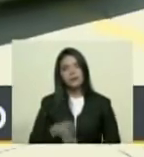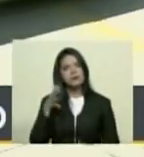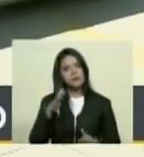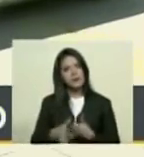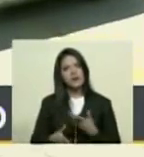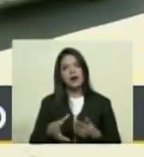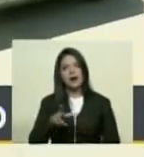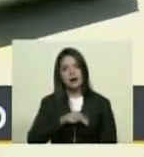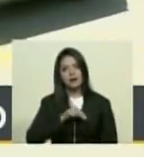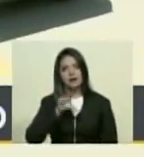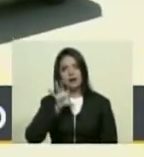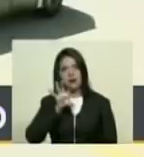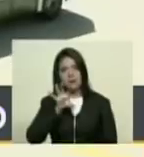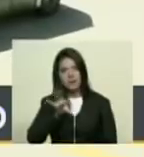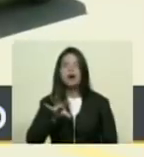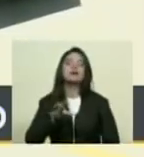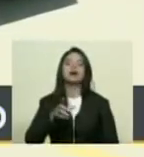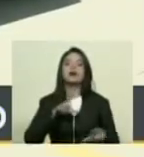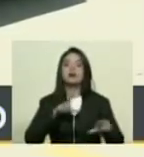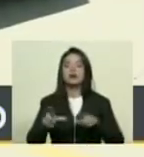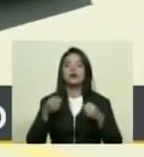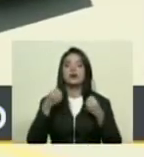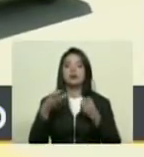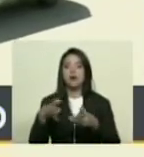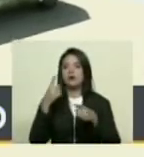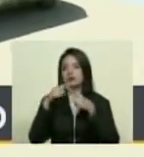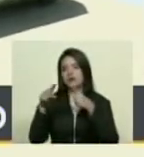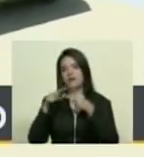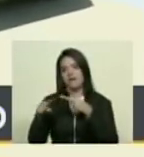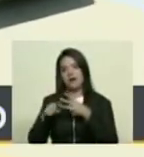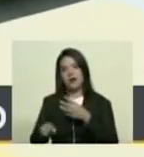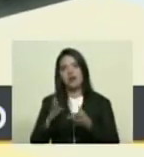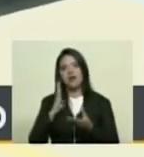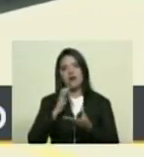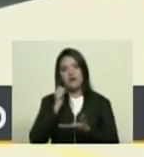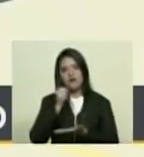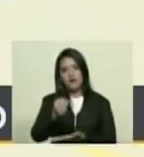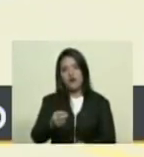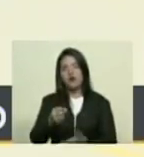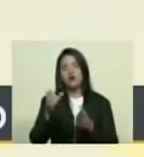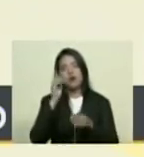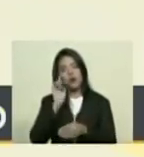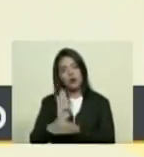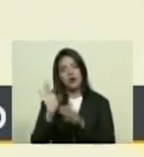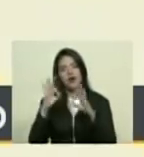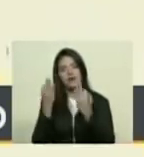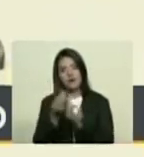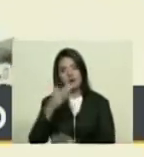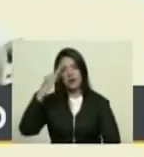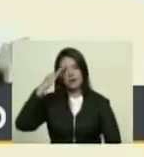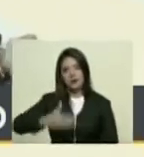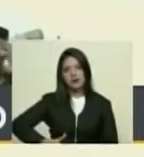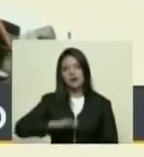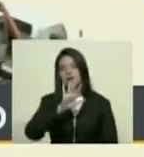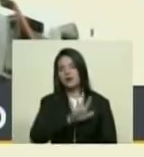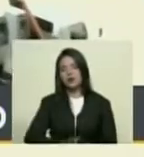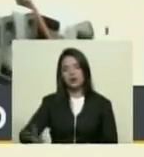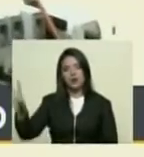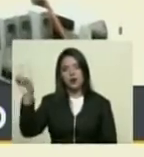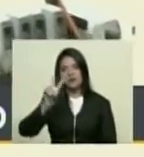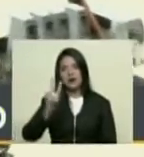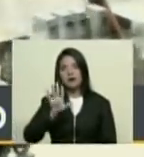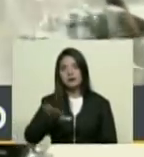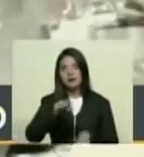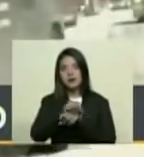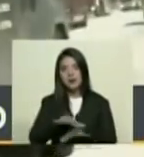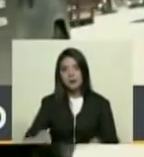al carnet de la patria, donde han sido asignados diferentes bonos para la protección de la familia militar del país. Es el